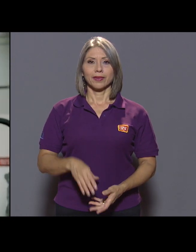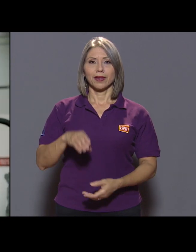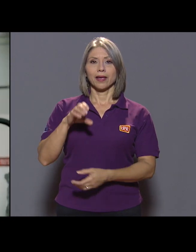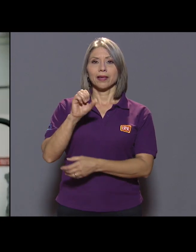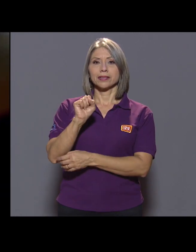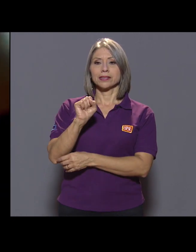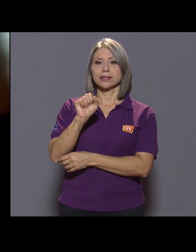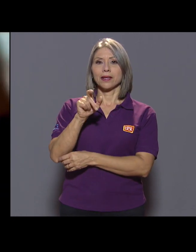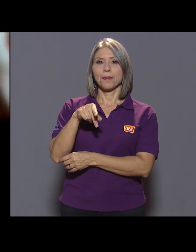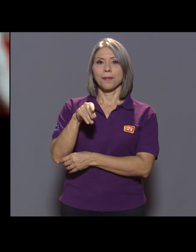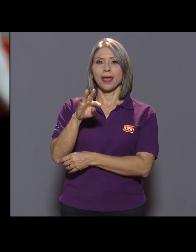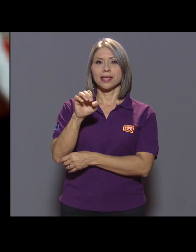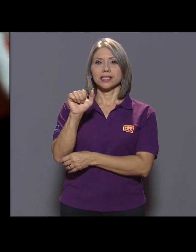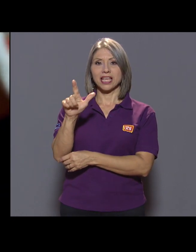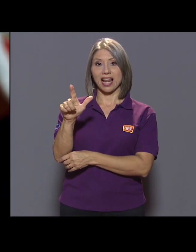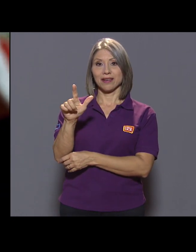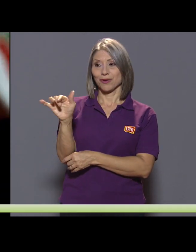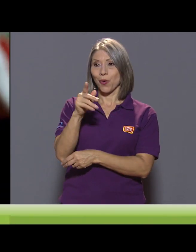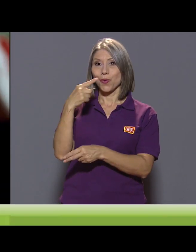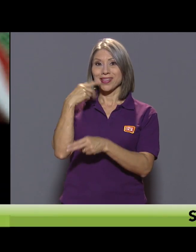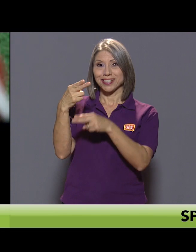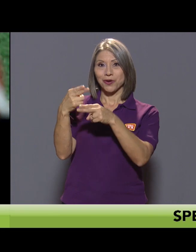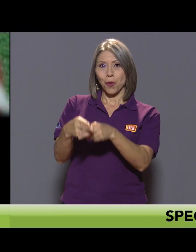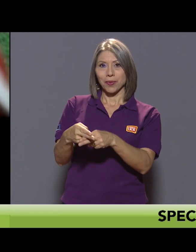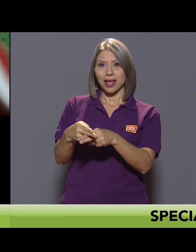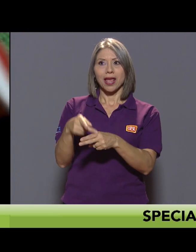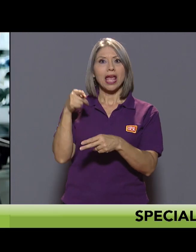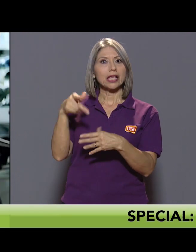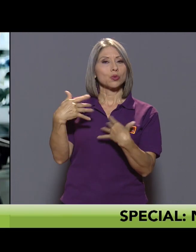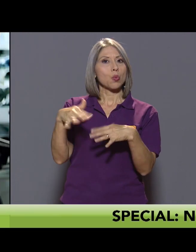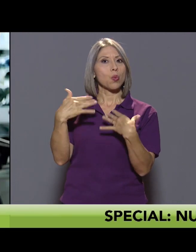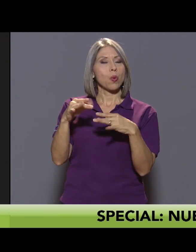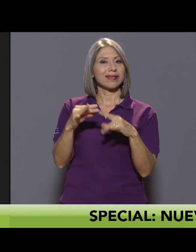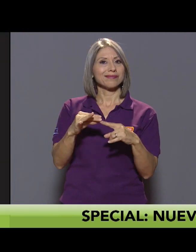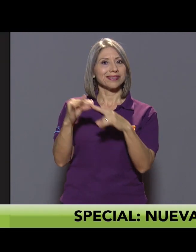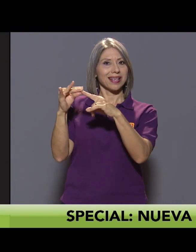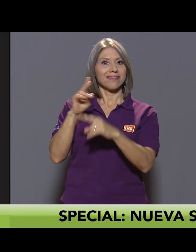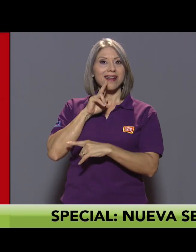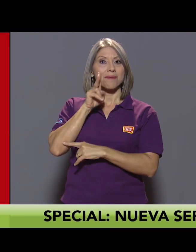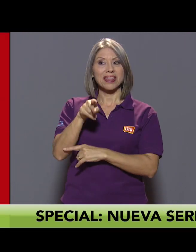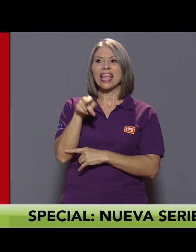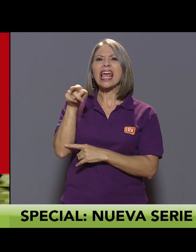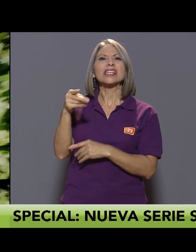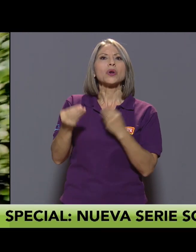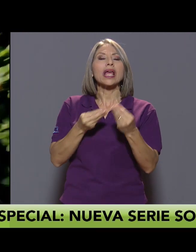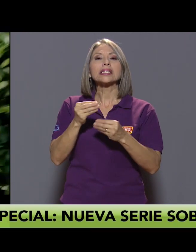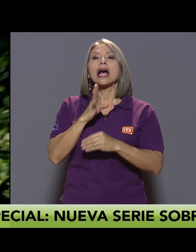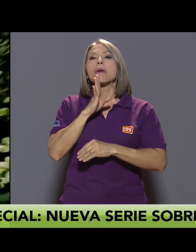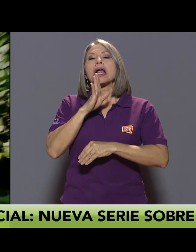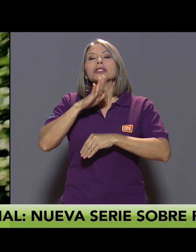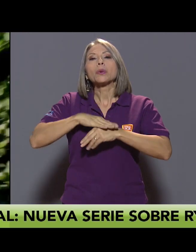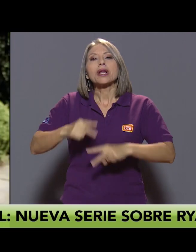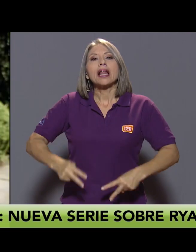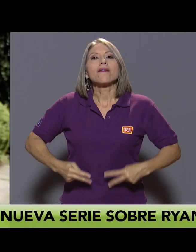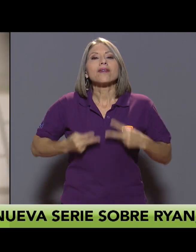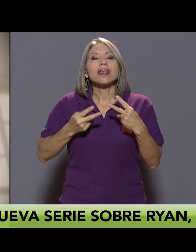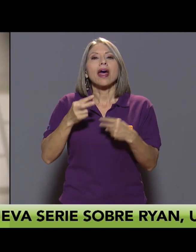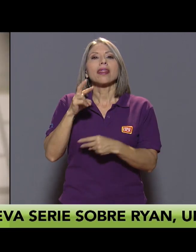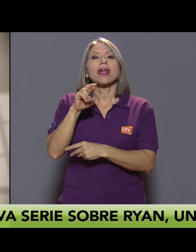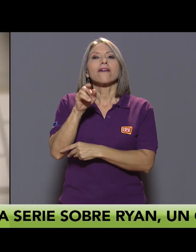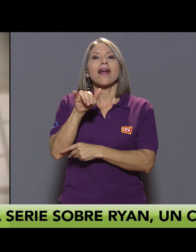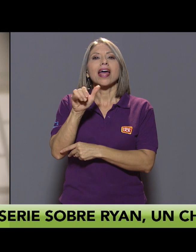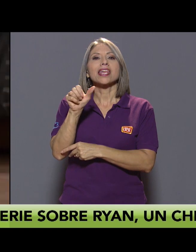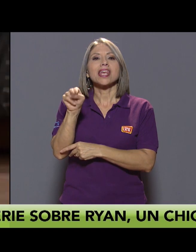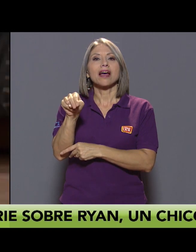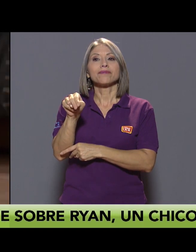Special, como su nombre lo dice, es una serie realmente especial. Y es que esta es una autobiografía que cuenta sobre la vida de